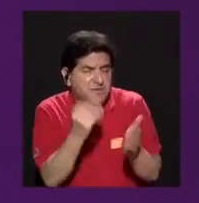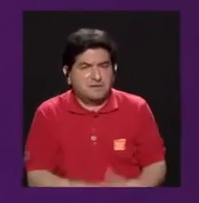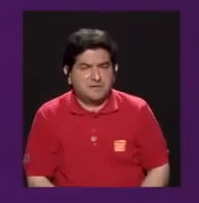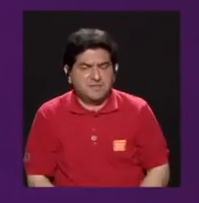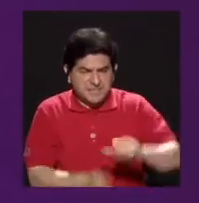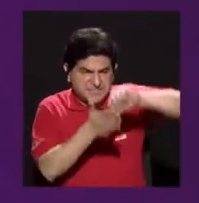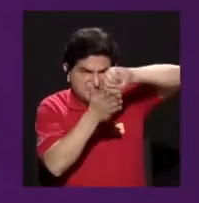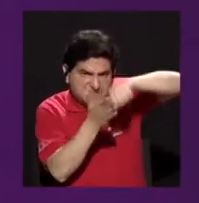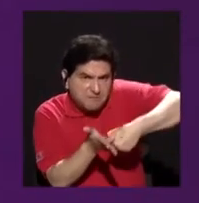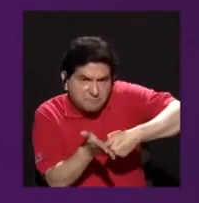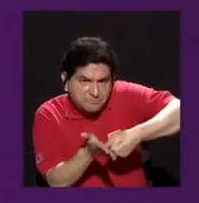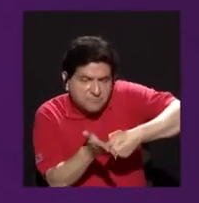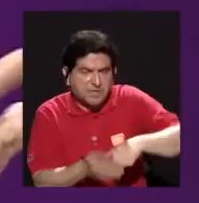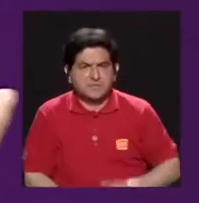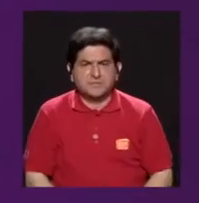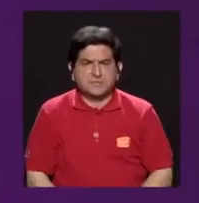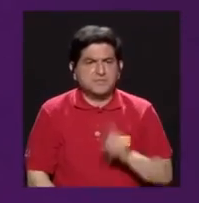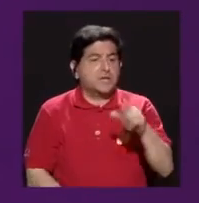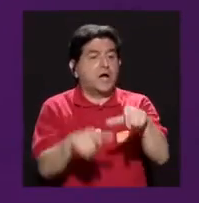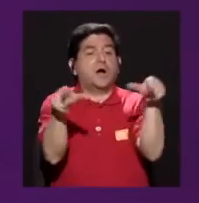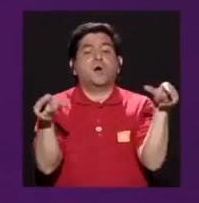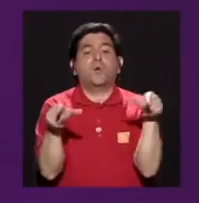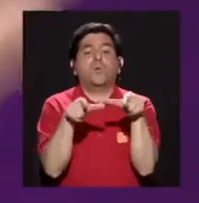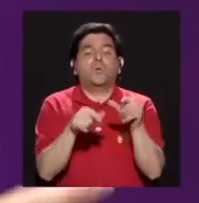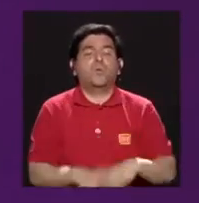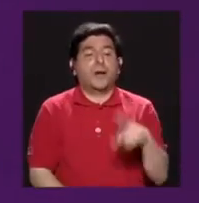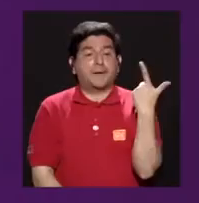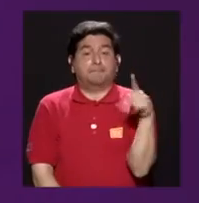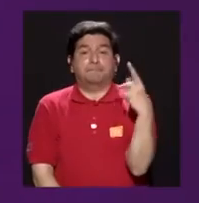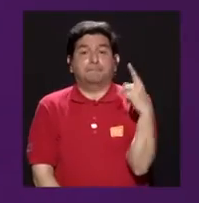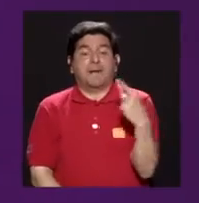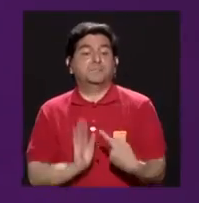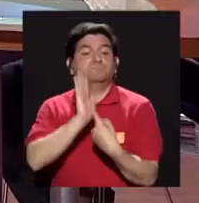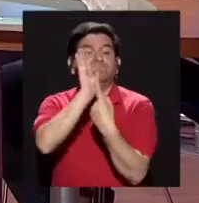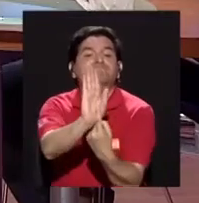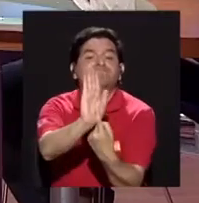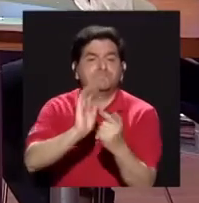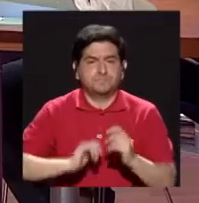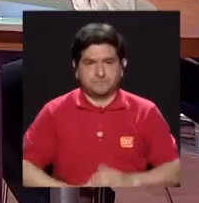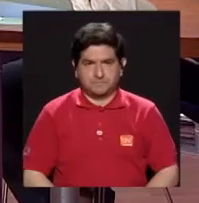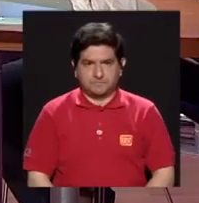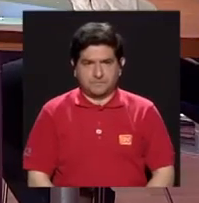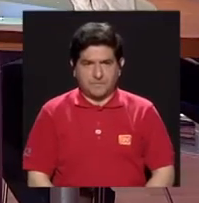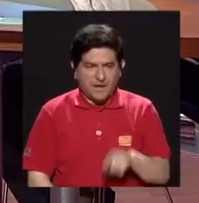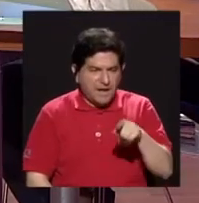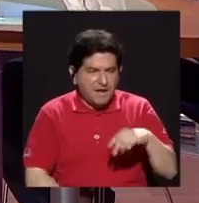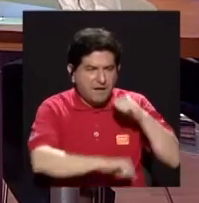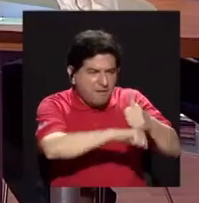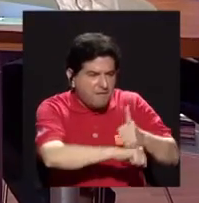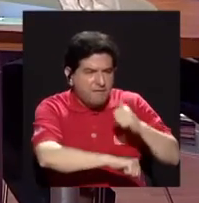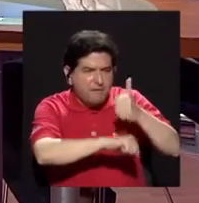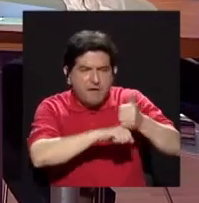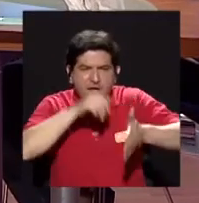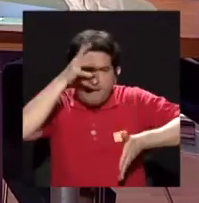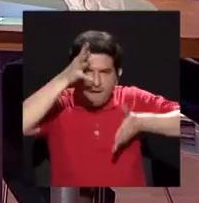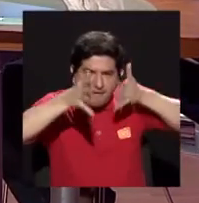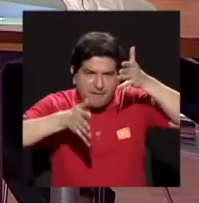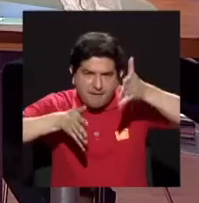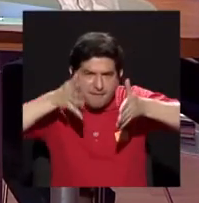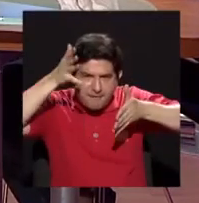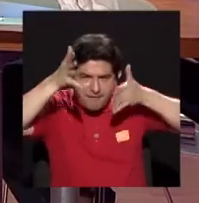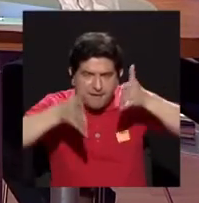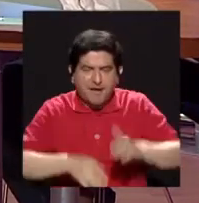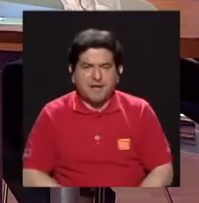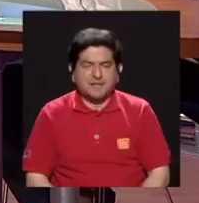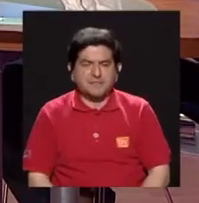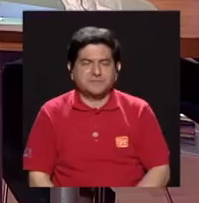darle énfasis a ciertos lugares como lugares peligrosos, ¿verdad? Claro. Etcétera. Entonces se van creando, además,